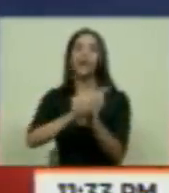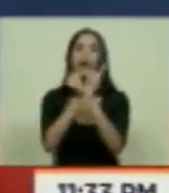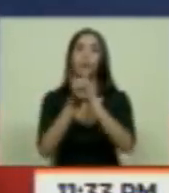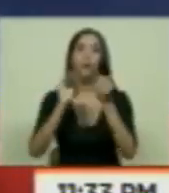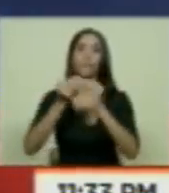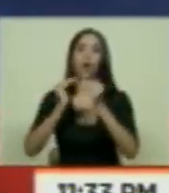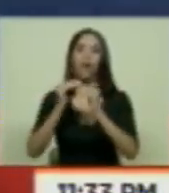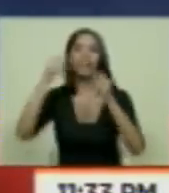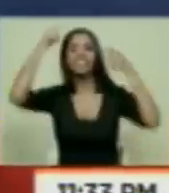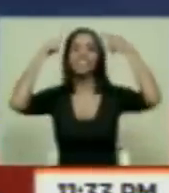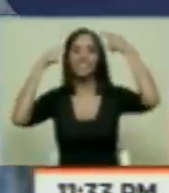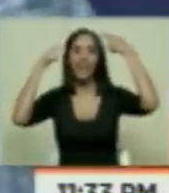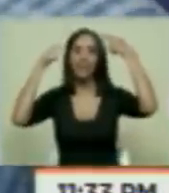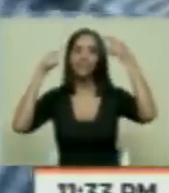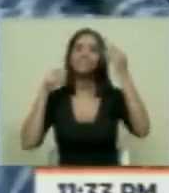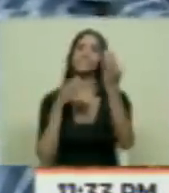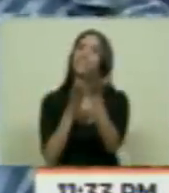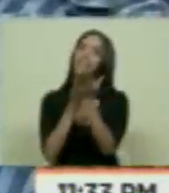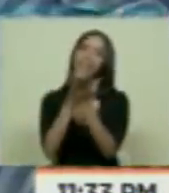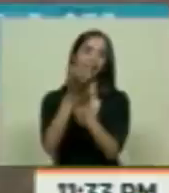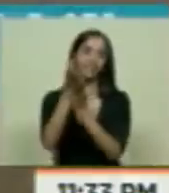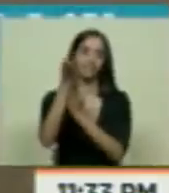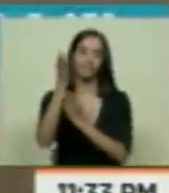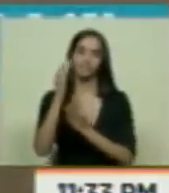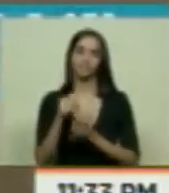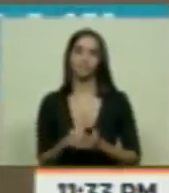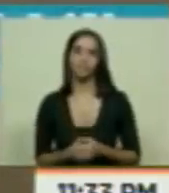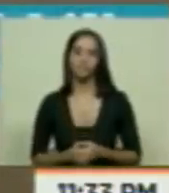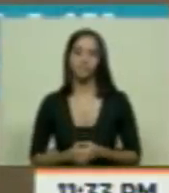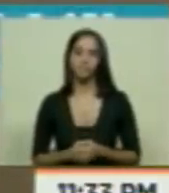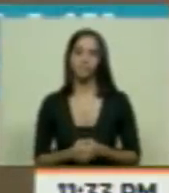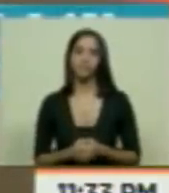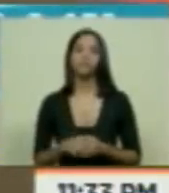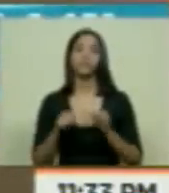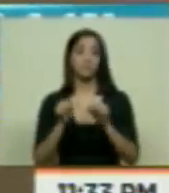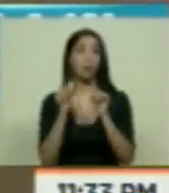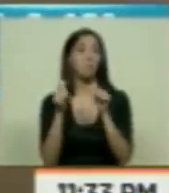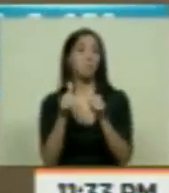Chávez, lealtad eterna. Va muy bien, mango.